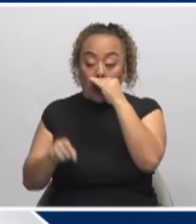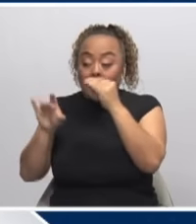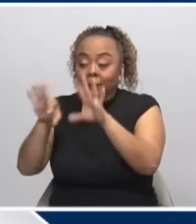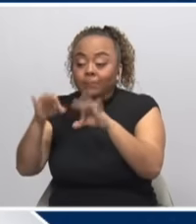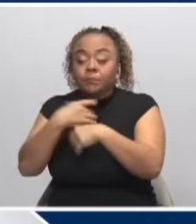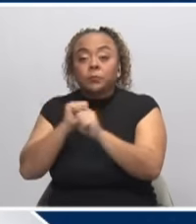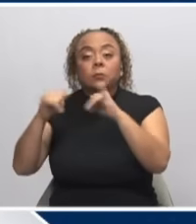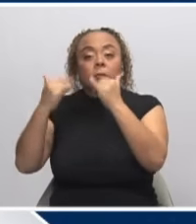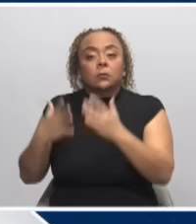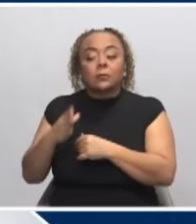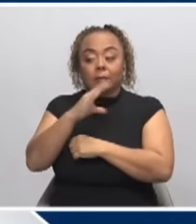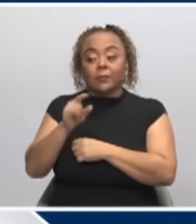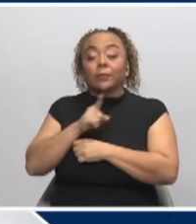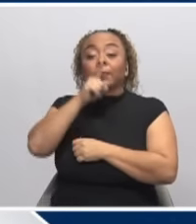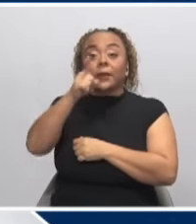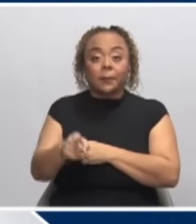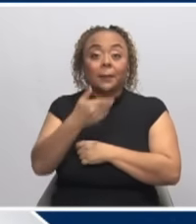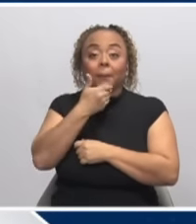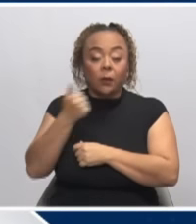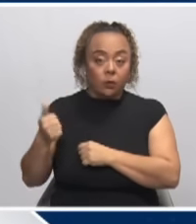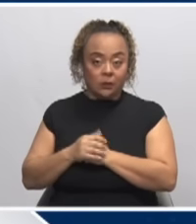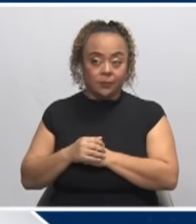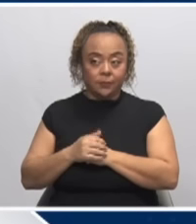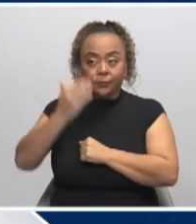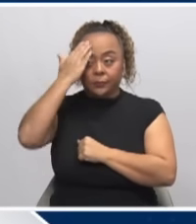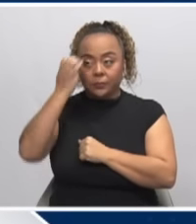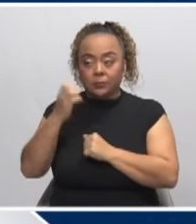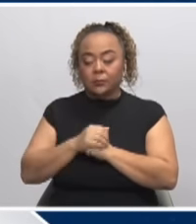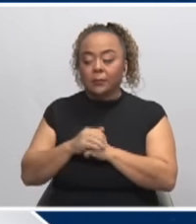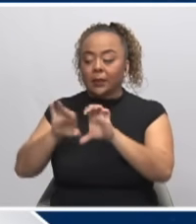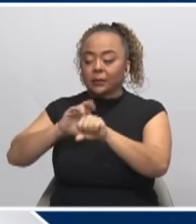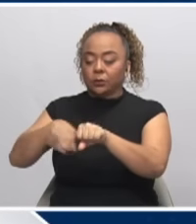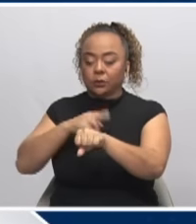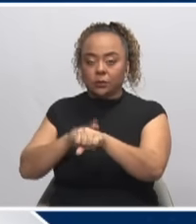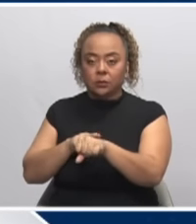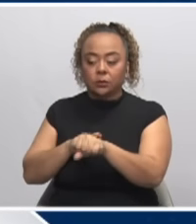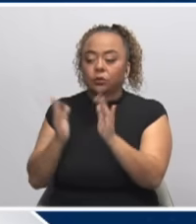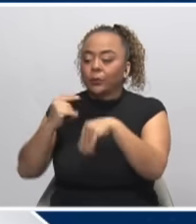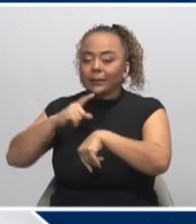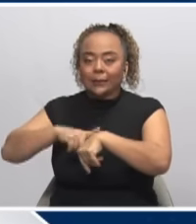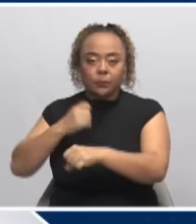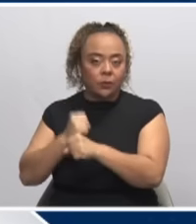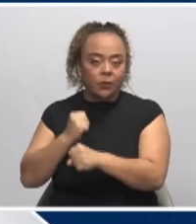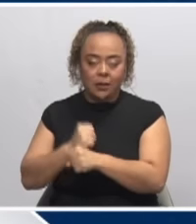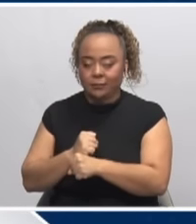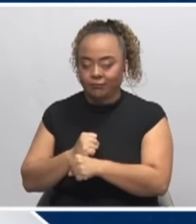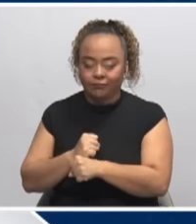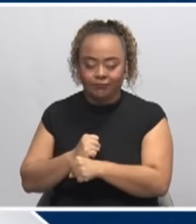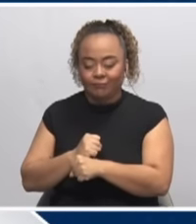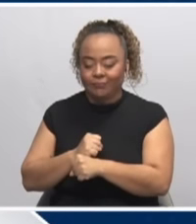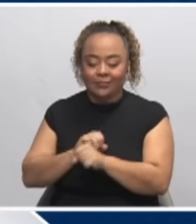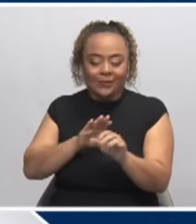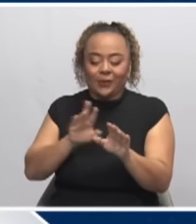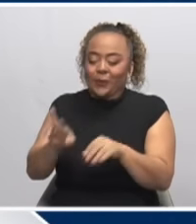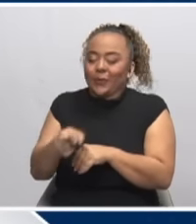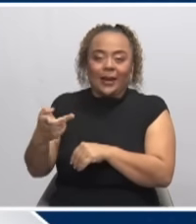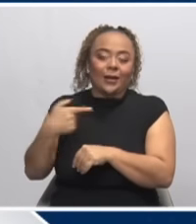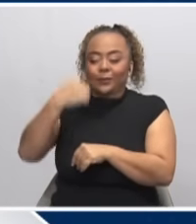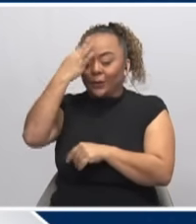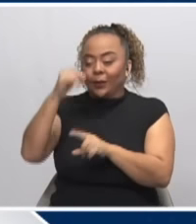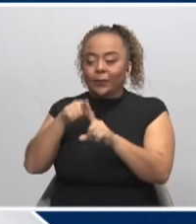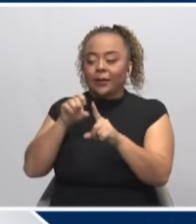los jugadores y que sean realmente los mejores porque en selección nacional no hay tiempo de trabajar por el contrario yo creo que aquí desde